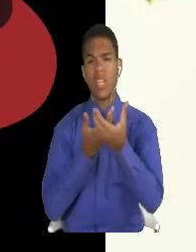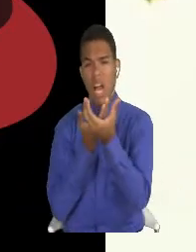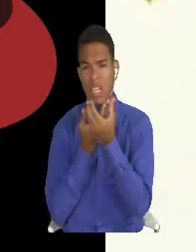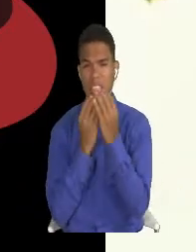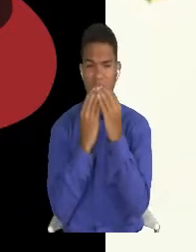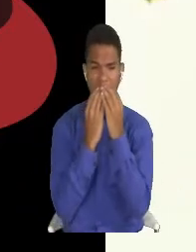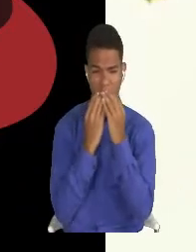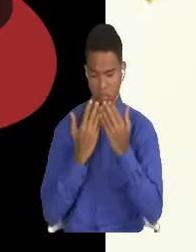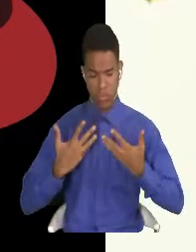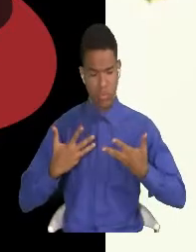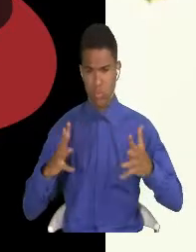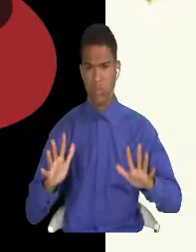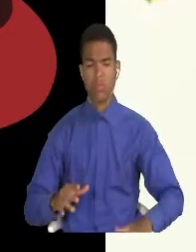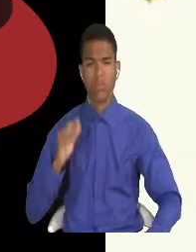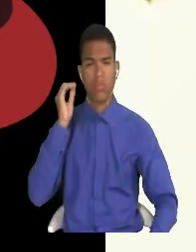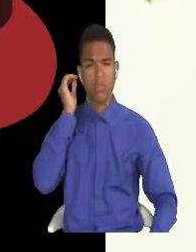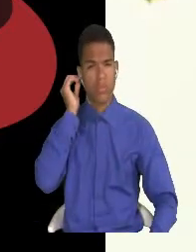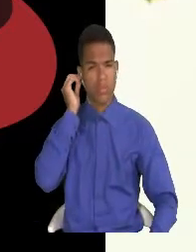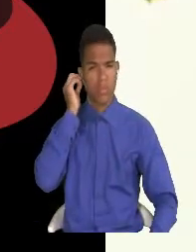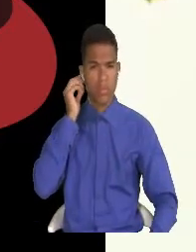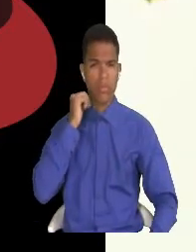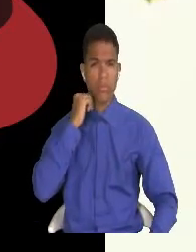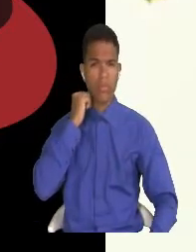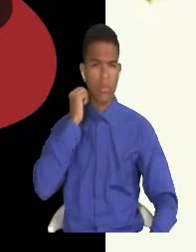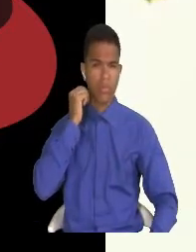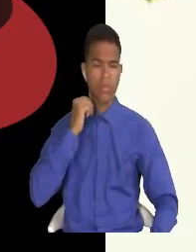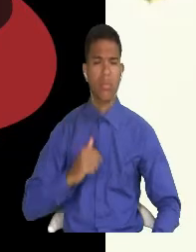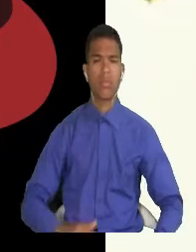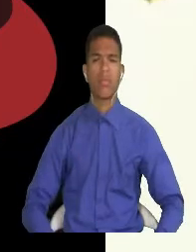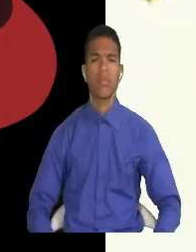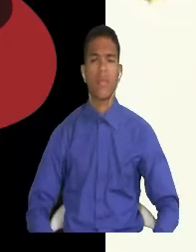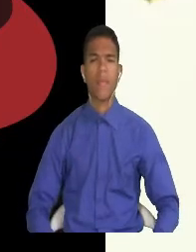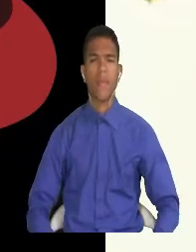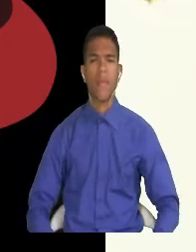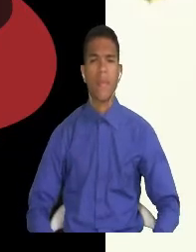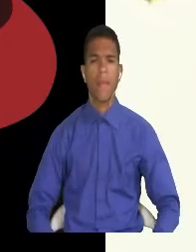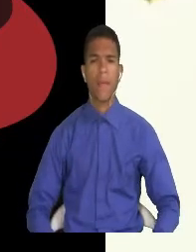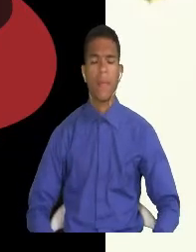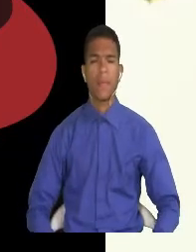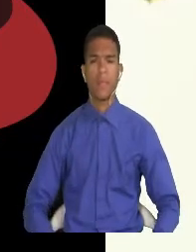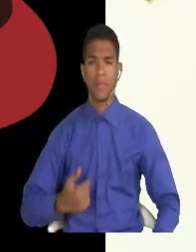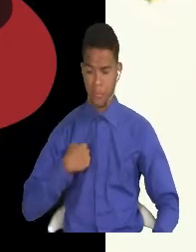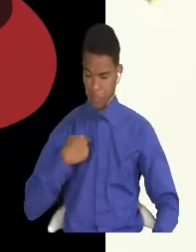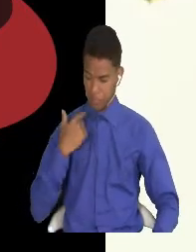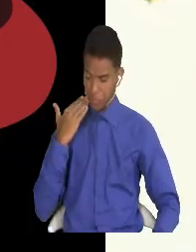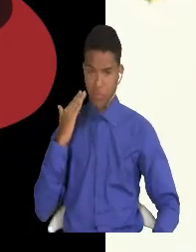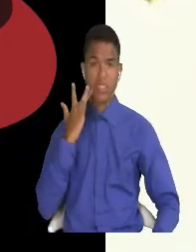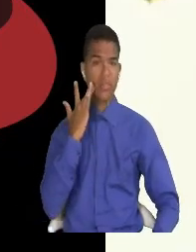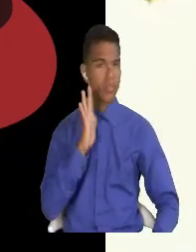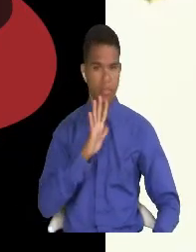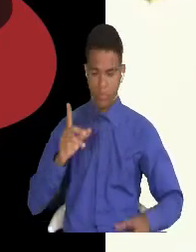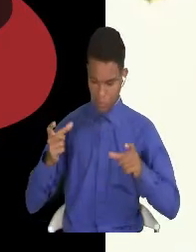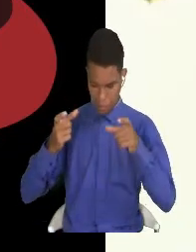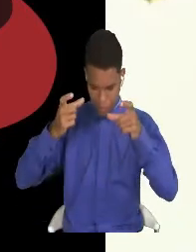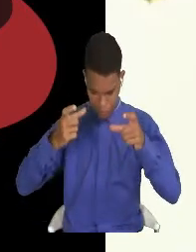puedan atenderlos. Podamos atenderlos. Ok, okay, mi Roche. Bueno, yo ya tengo aquí mi platico, mi lomito. Vamos a poner este por